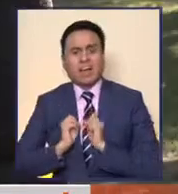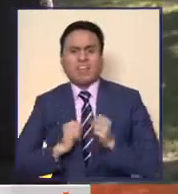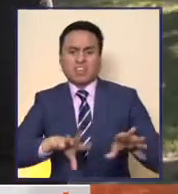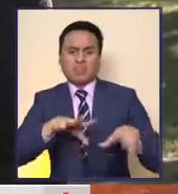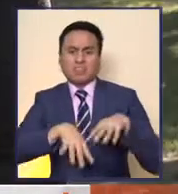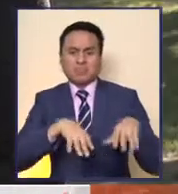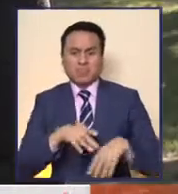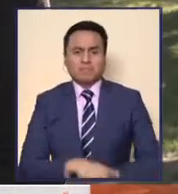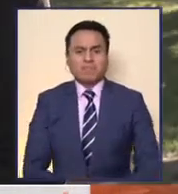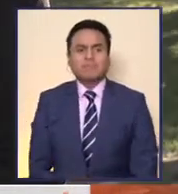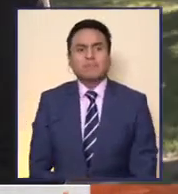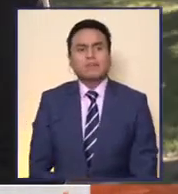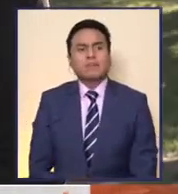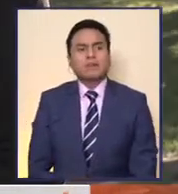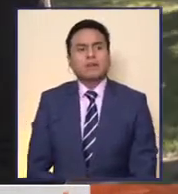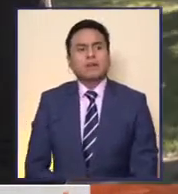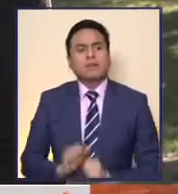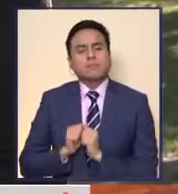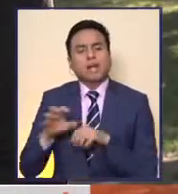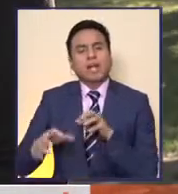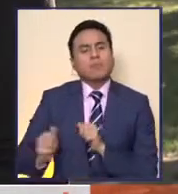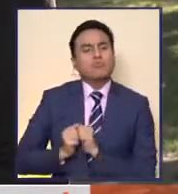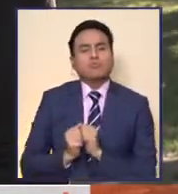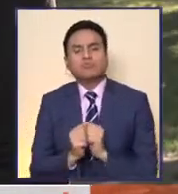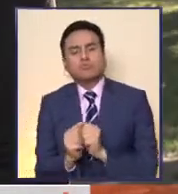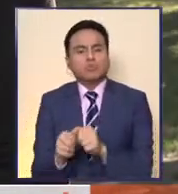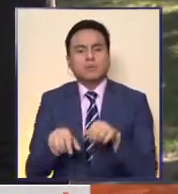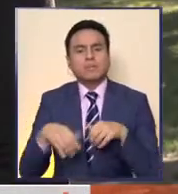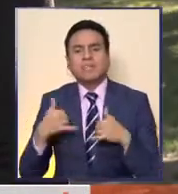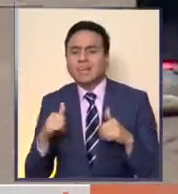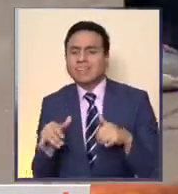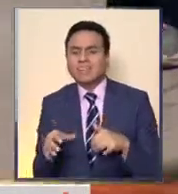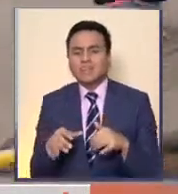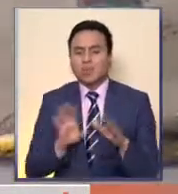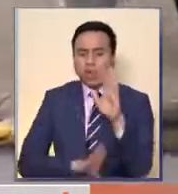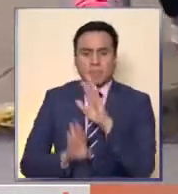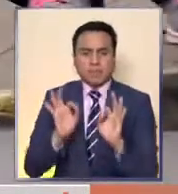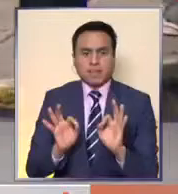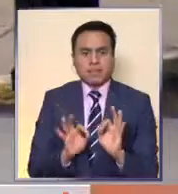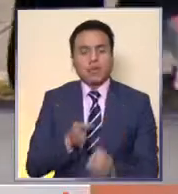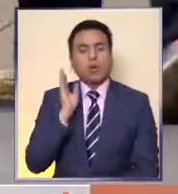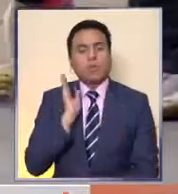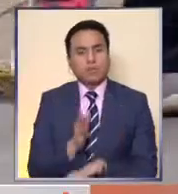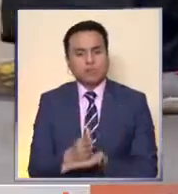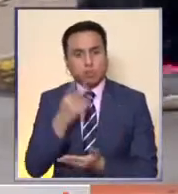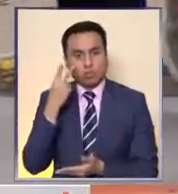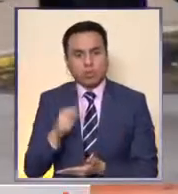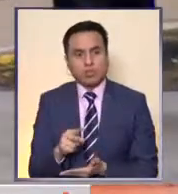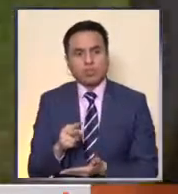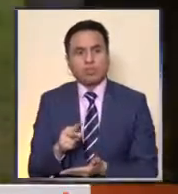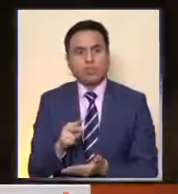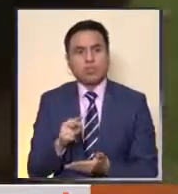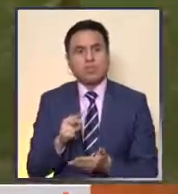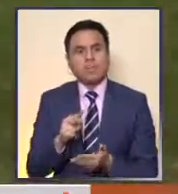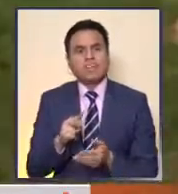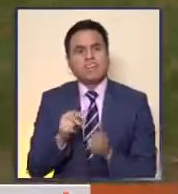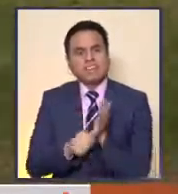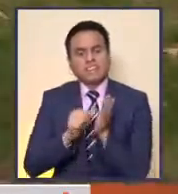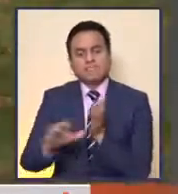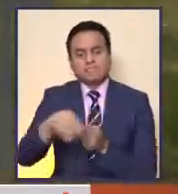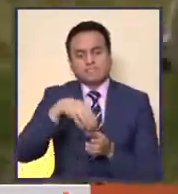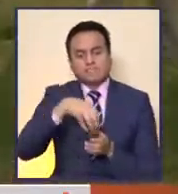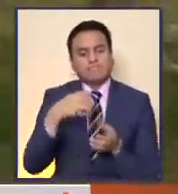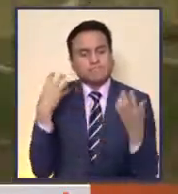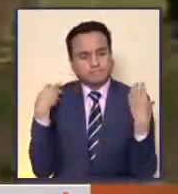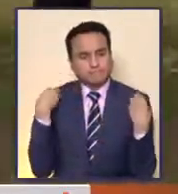animal. ¿Salgo a pasear con mi mascota? ¿Tengo que tener algún cuidado especial? Es obligación del dueño la recolección de las heces para evitar